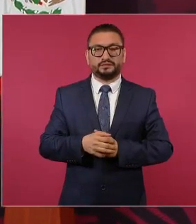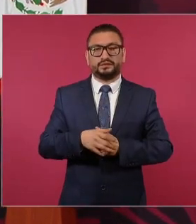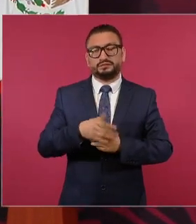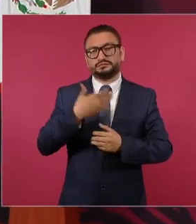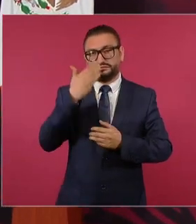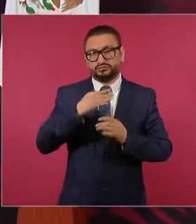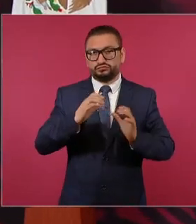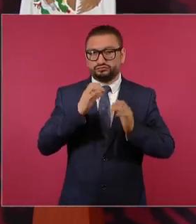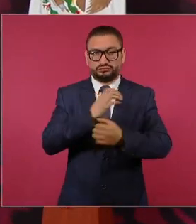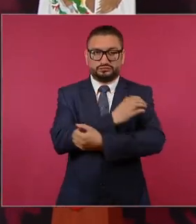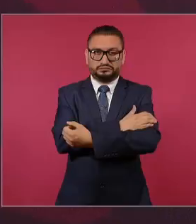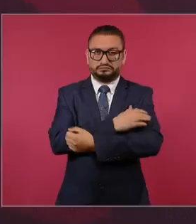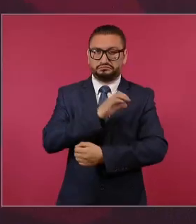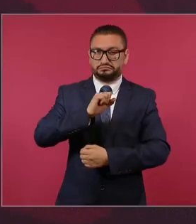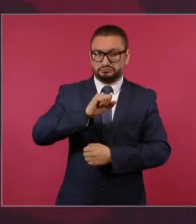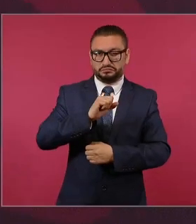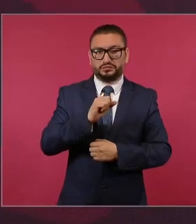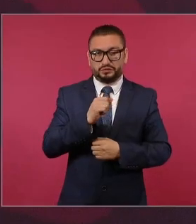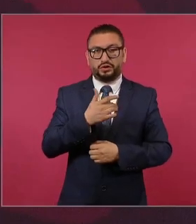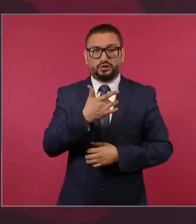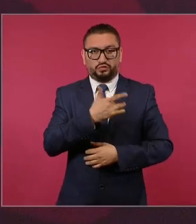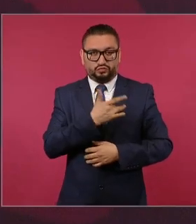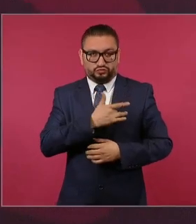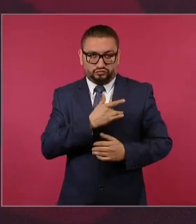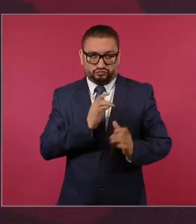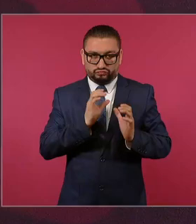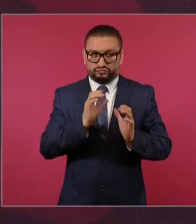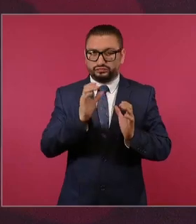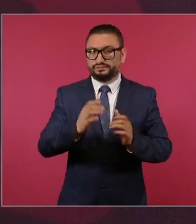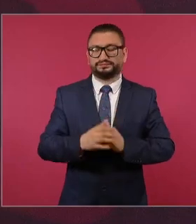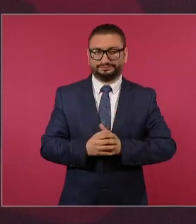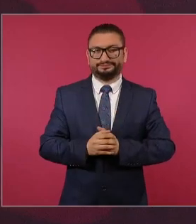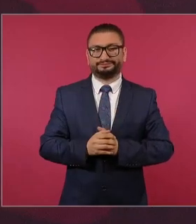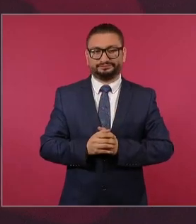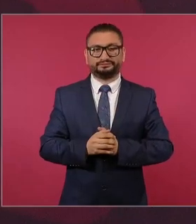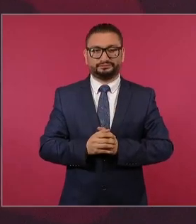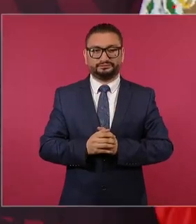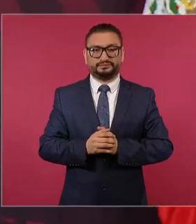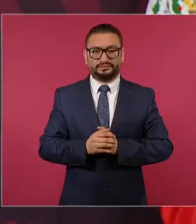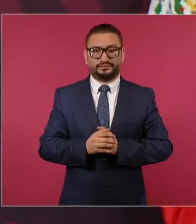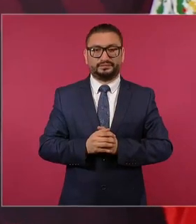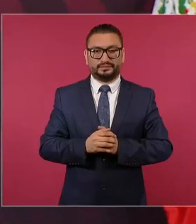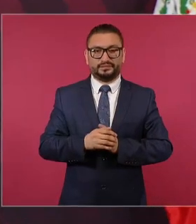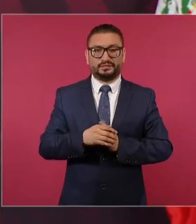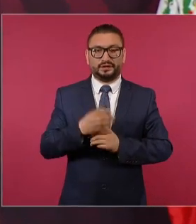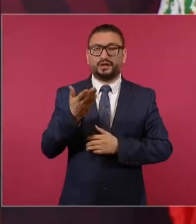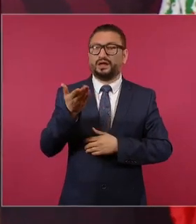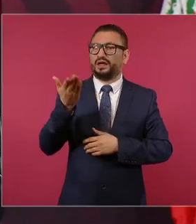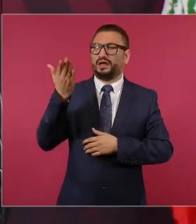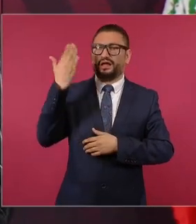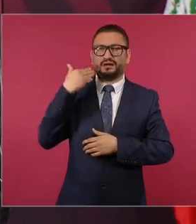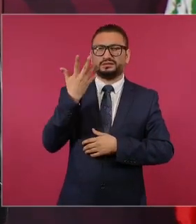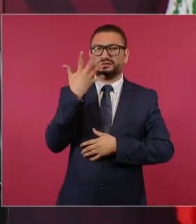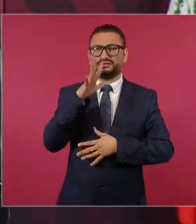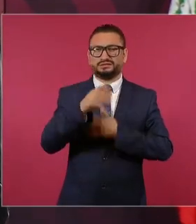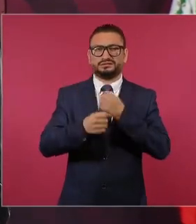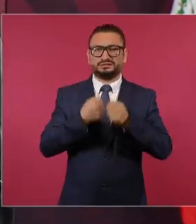hipertensión, con el corazón, porque ya me dio un infarto hace 10 años